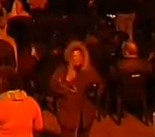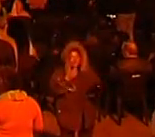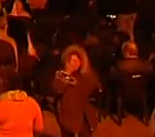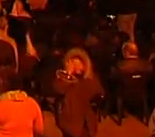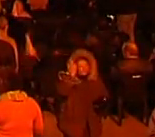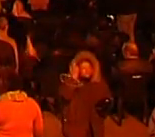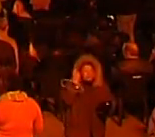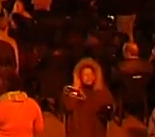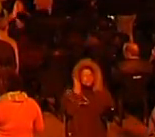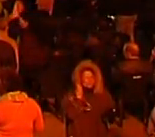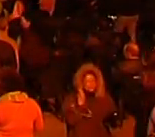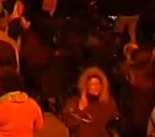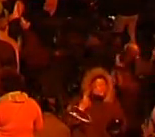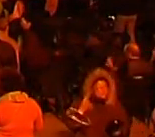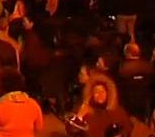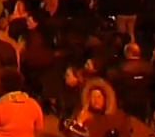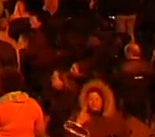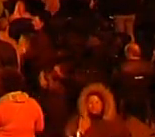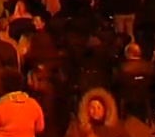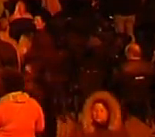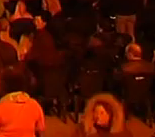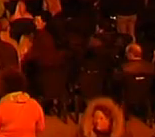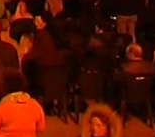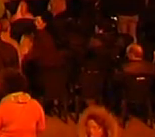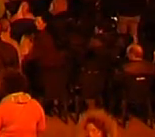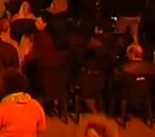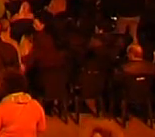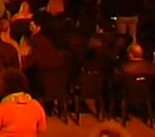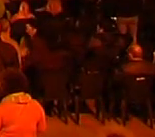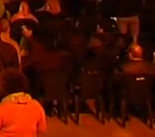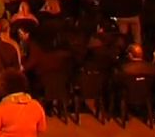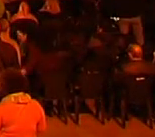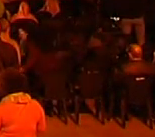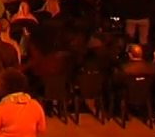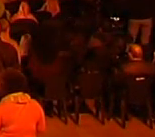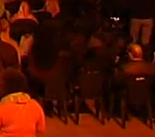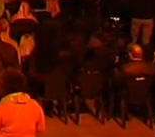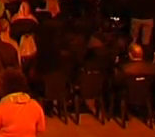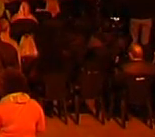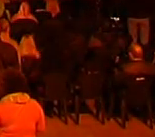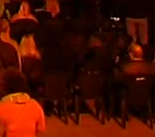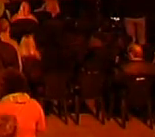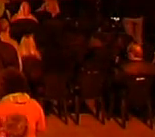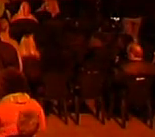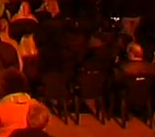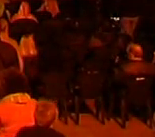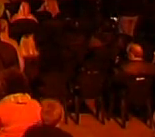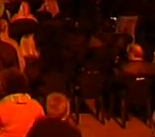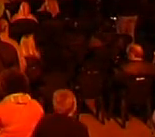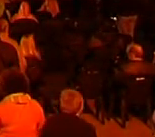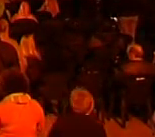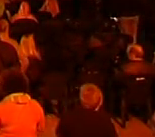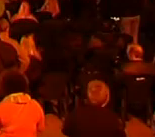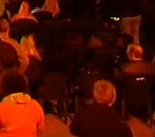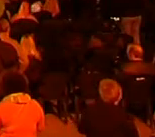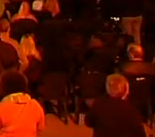nuestro espléndido escenario, gracias a la labor y al trabajo de Alberto Trujillo y su equipo. Oye, fíjate que además están los espectadores de Televisión Canaria, los